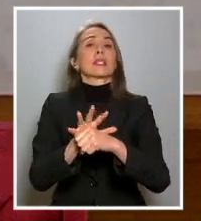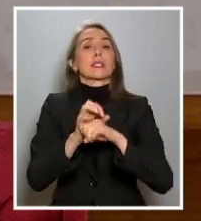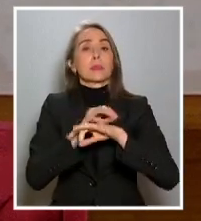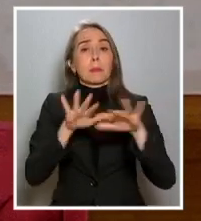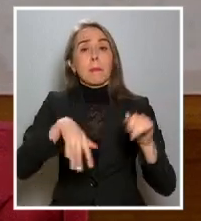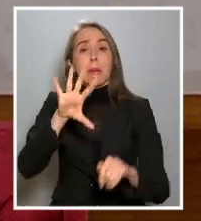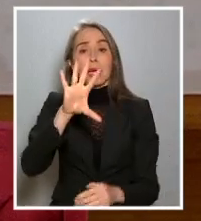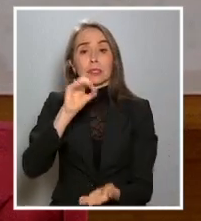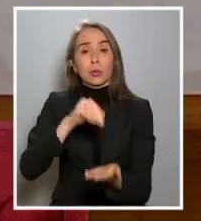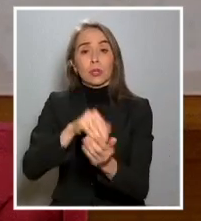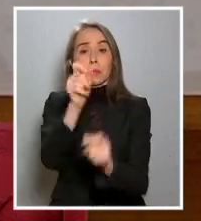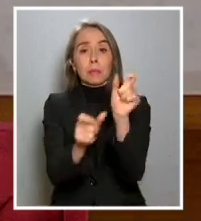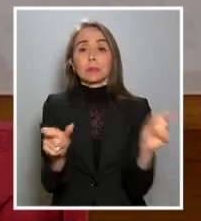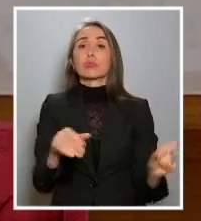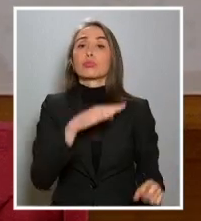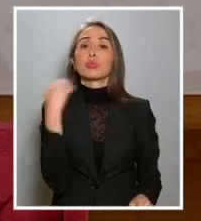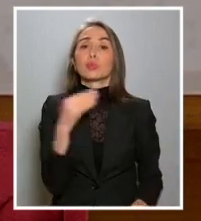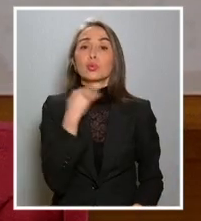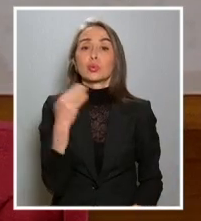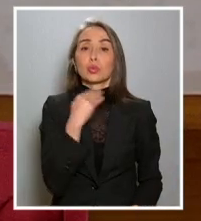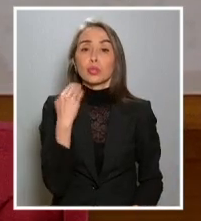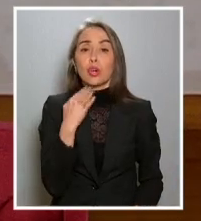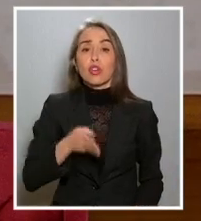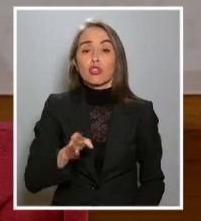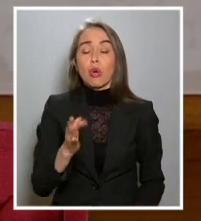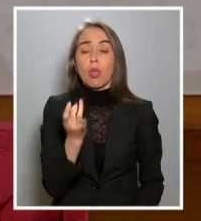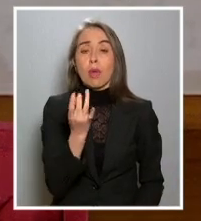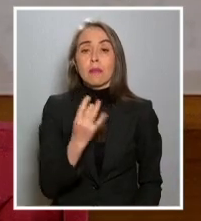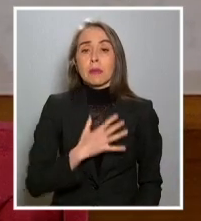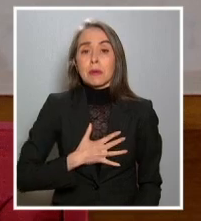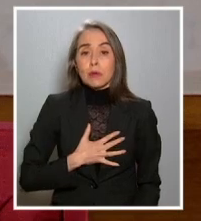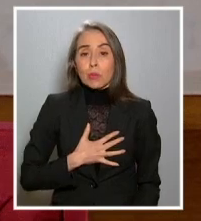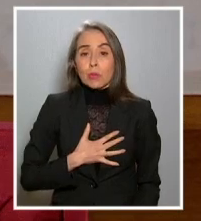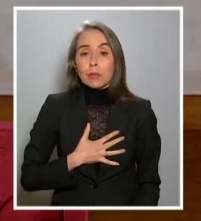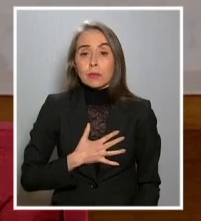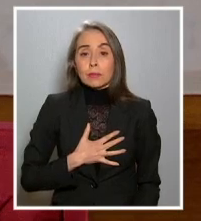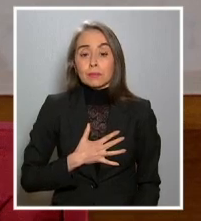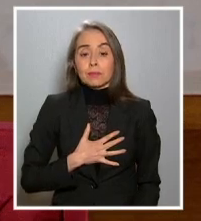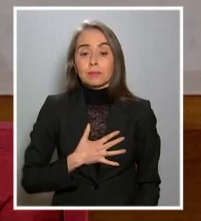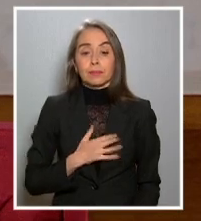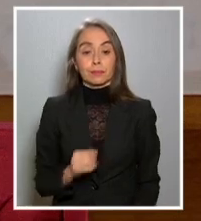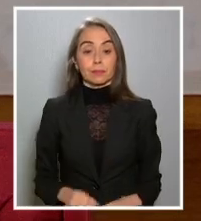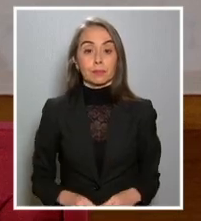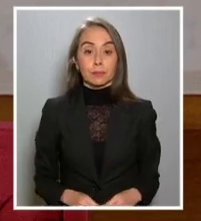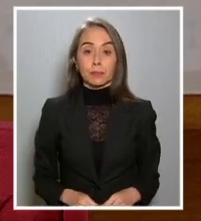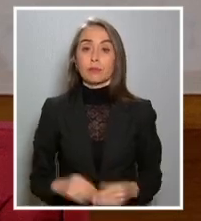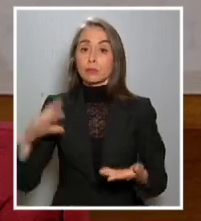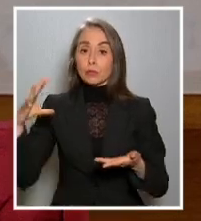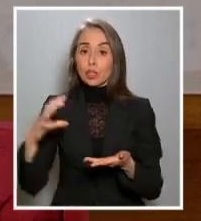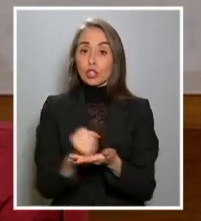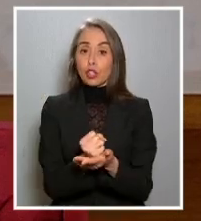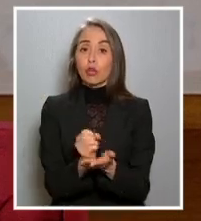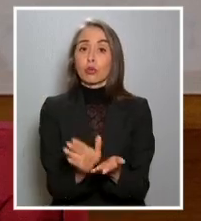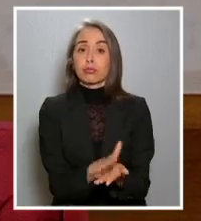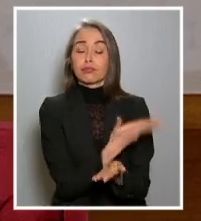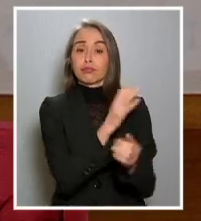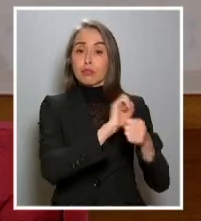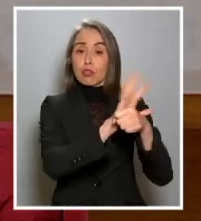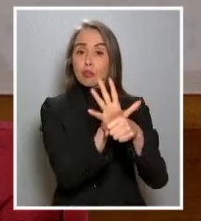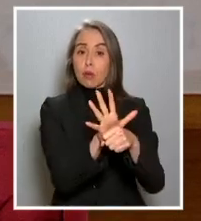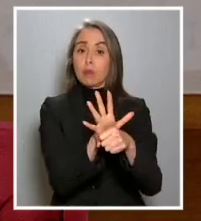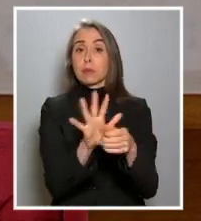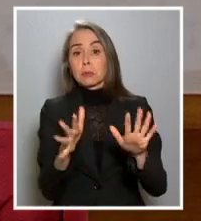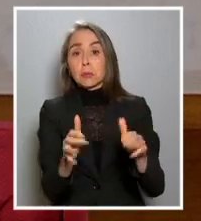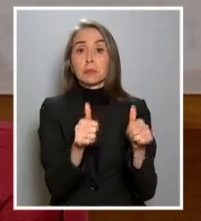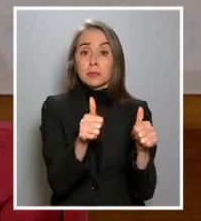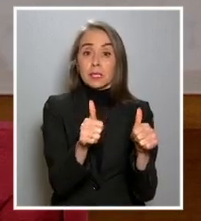más de 50.000 fallecidos, aún nos duele. Con todo, logramos salir de ella con relativo